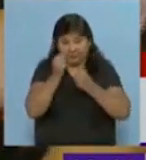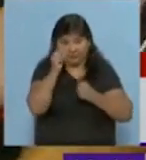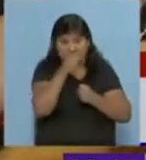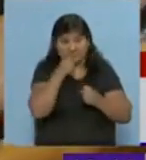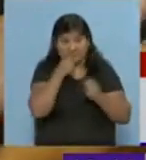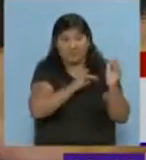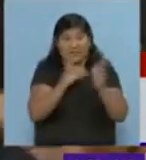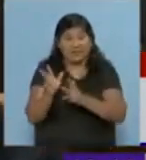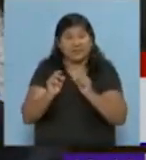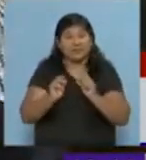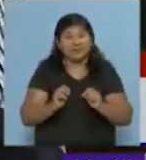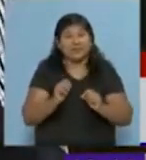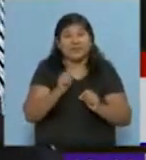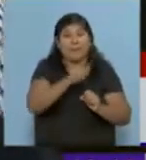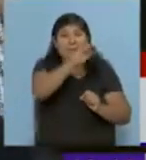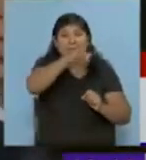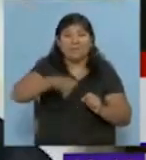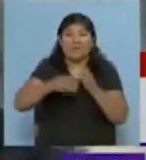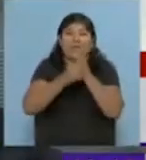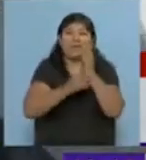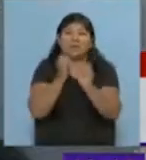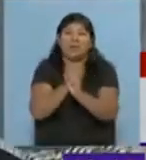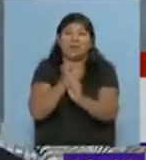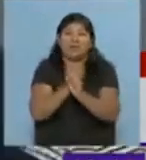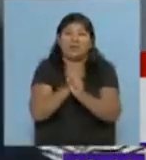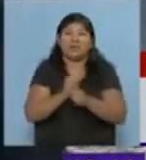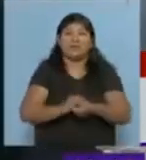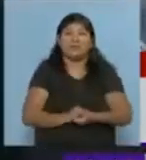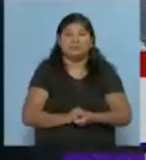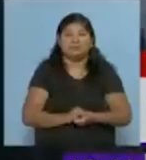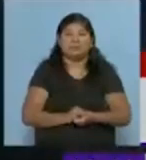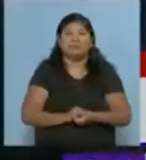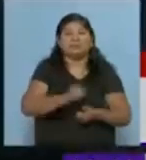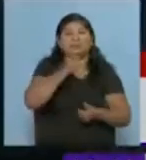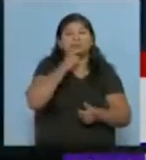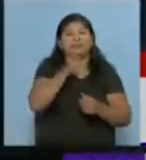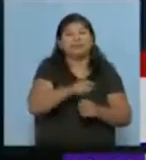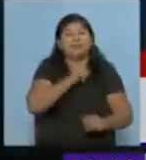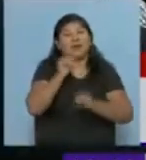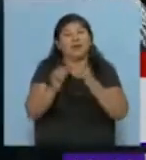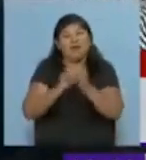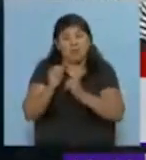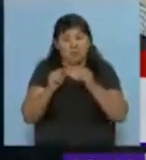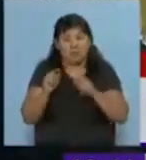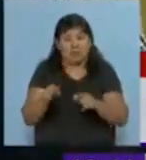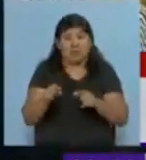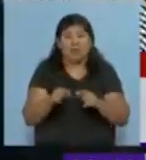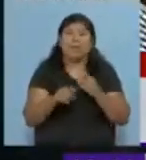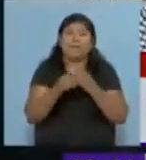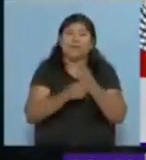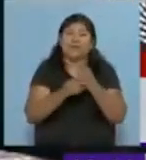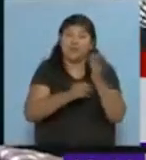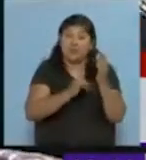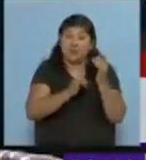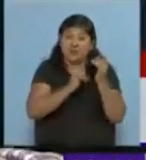que acá viene el señor ministro de Trabajo, se informó también que la asignación